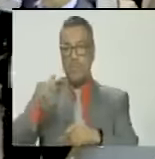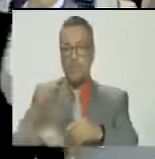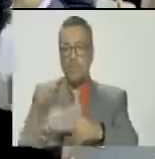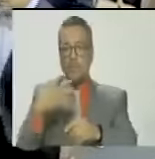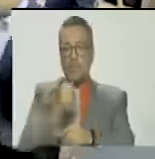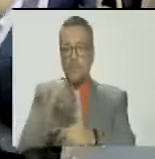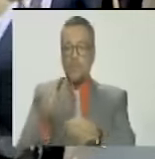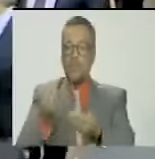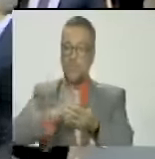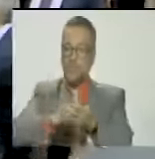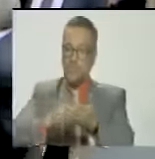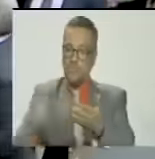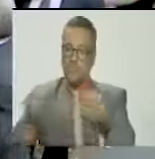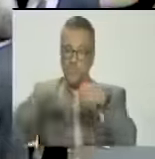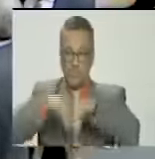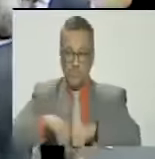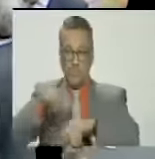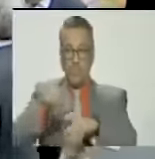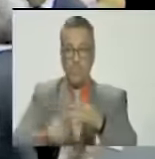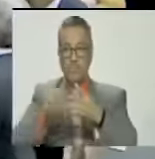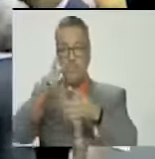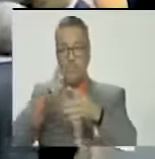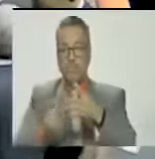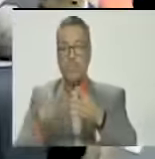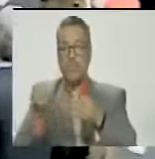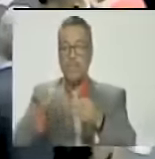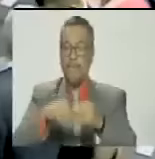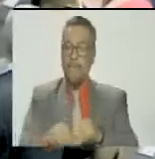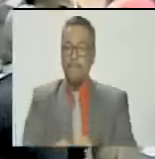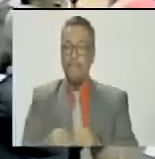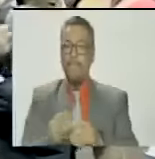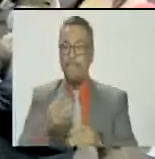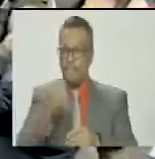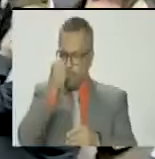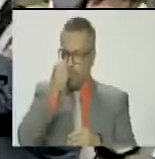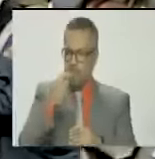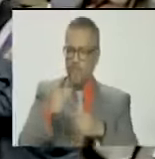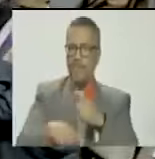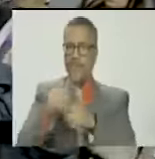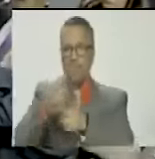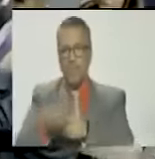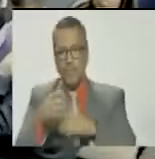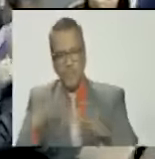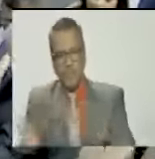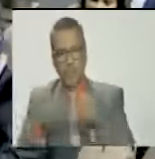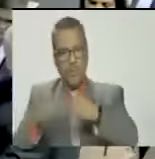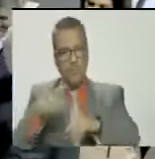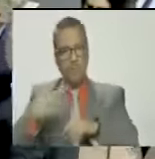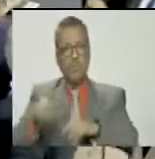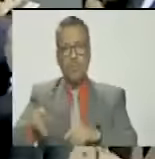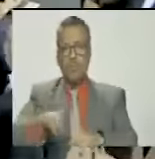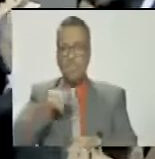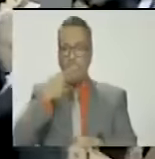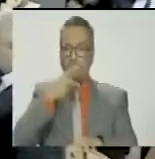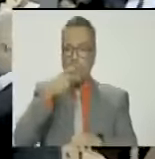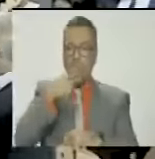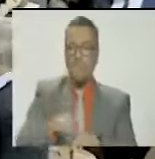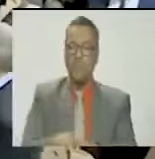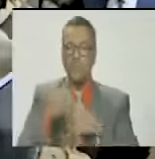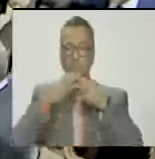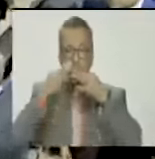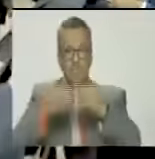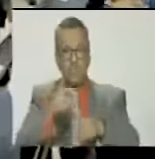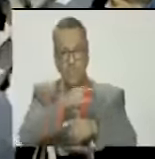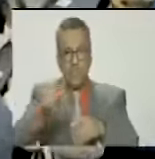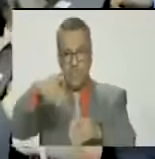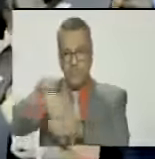logrando firmar dos acuerdos parciales de entendimiento para la promoción de los derechos políticos y